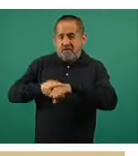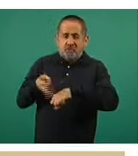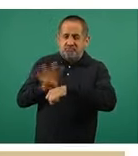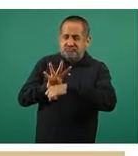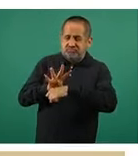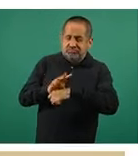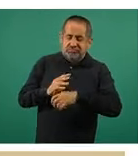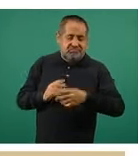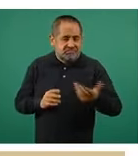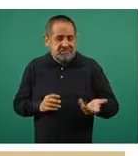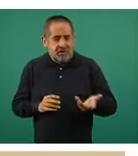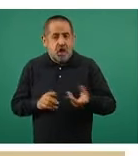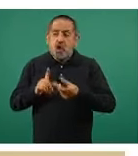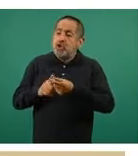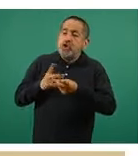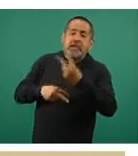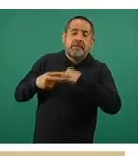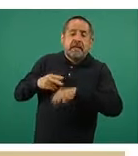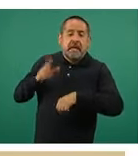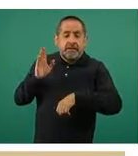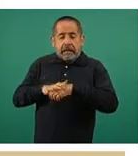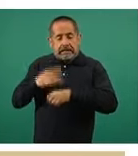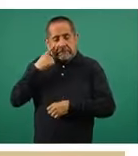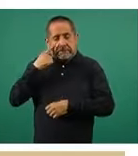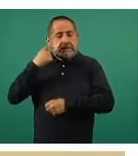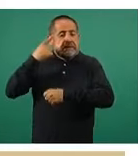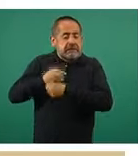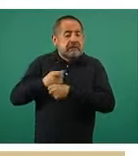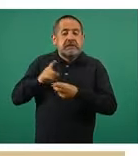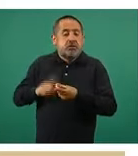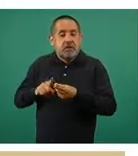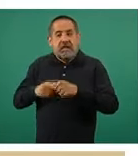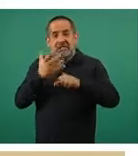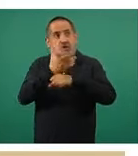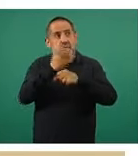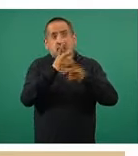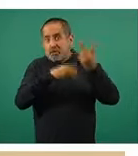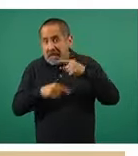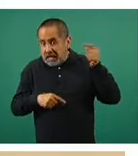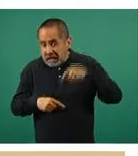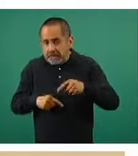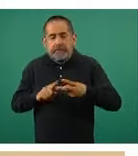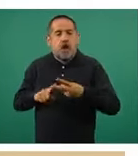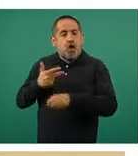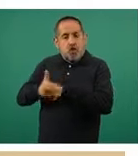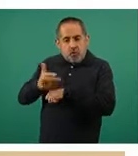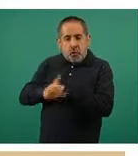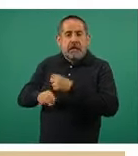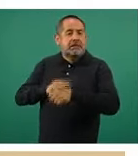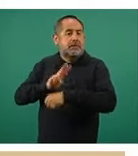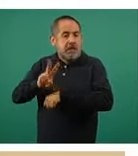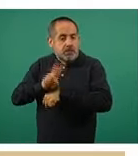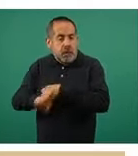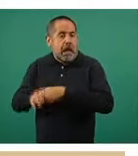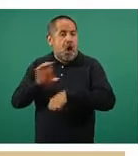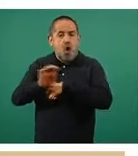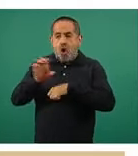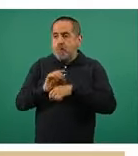proveniencia del país de origen está principalmente concentrado en Estados Unidos, Honduras, Venezuela y